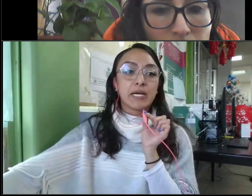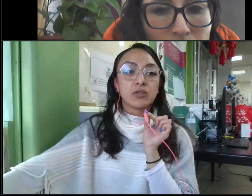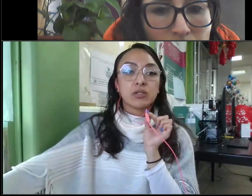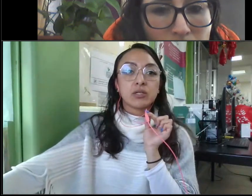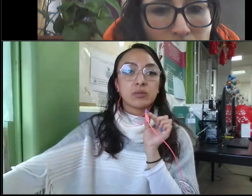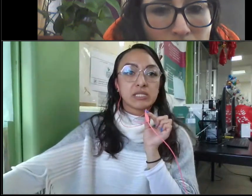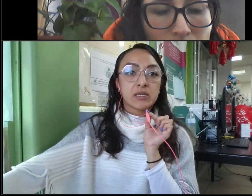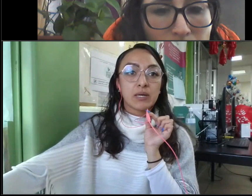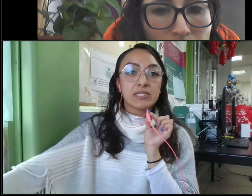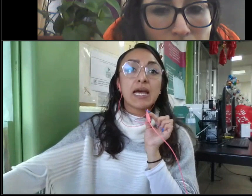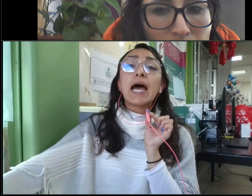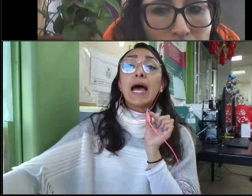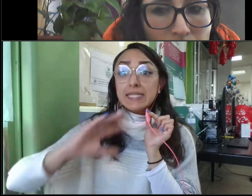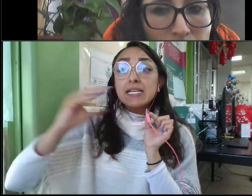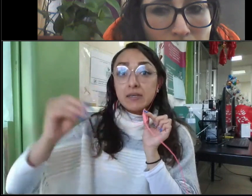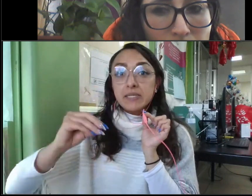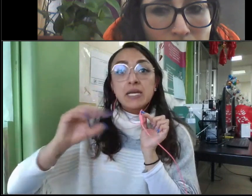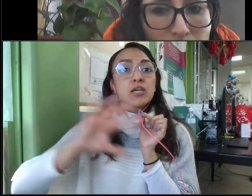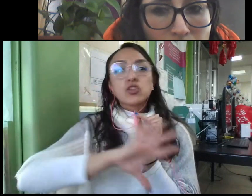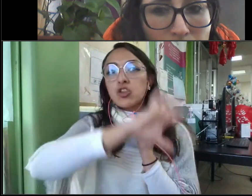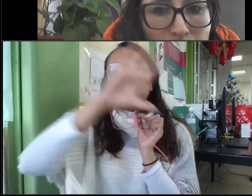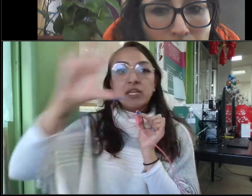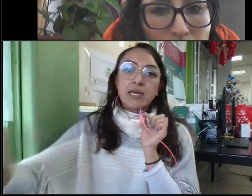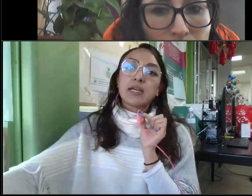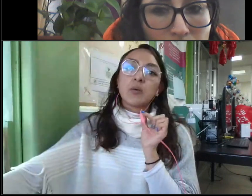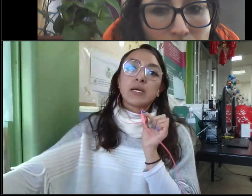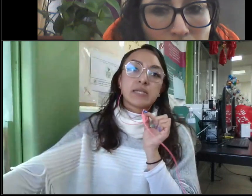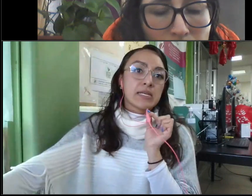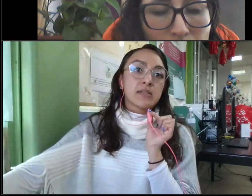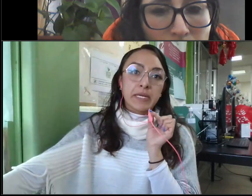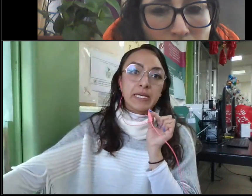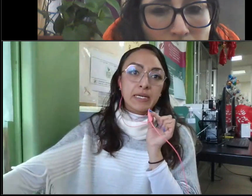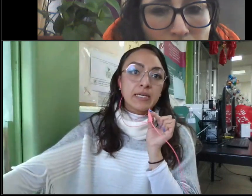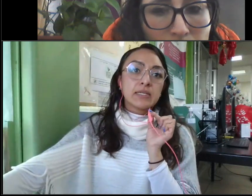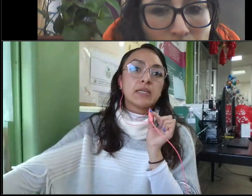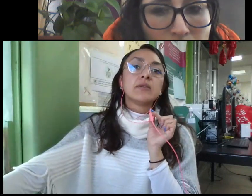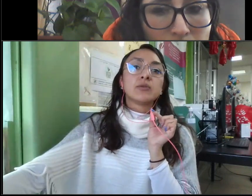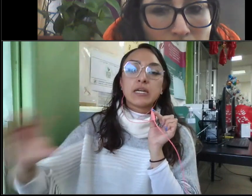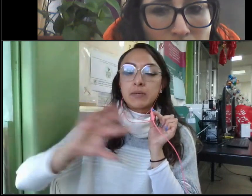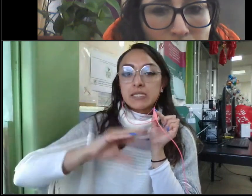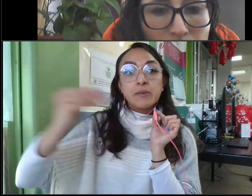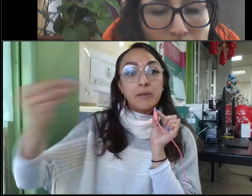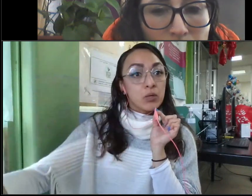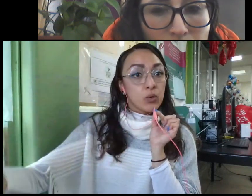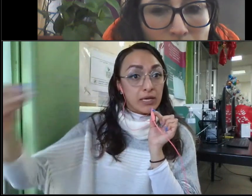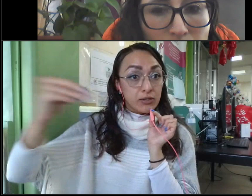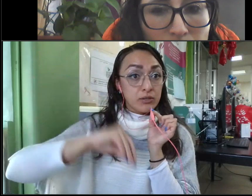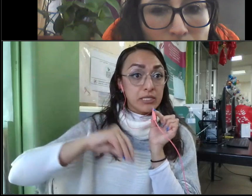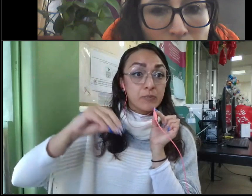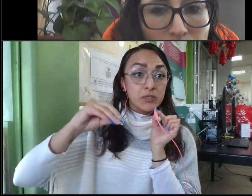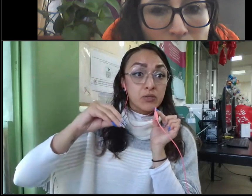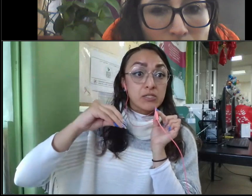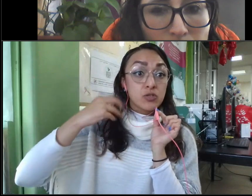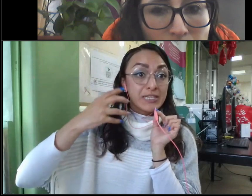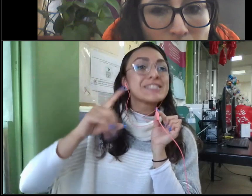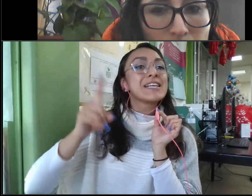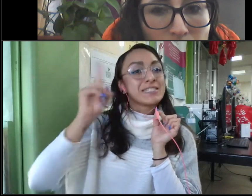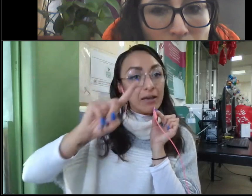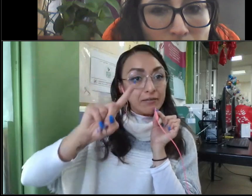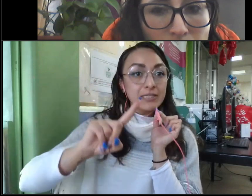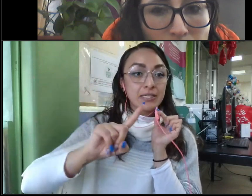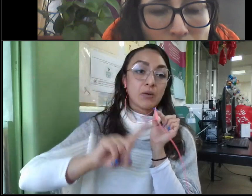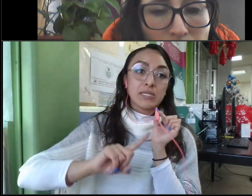está trabajando dentro de nuestras aulas. Ahí es al revés, todo se da en lengua de señas americana y únicamente se van vinculando las personas